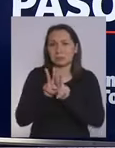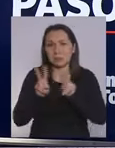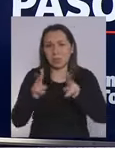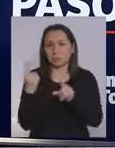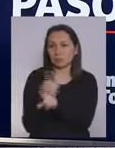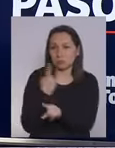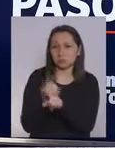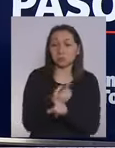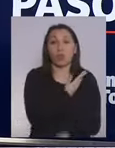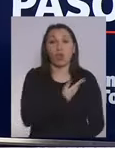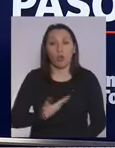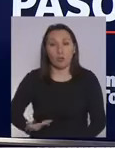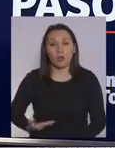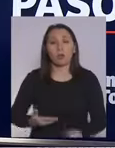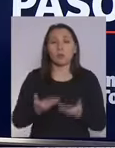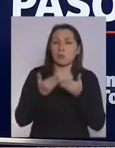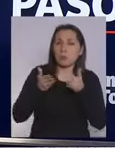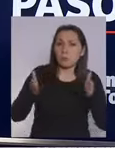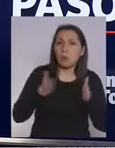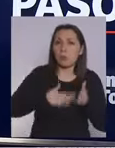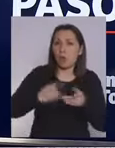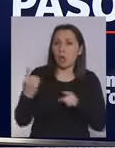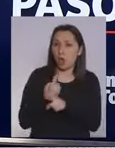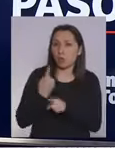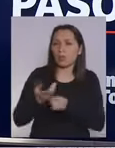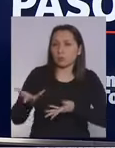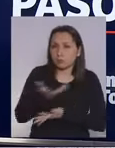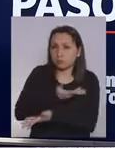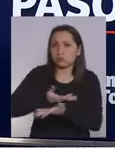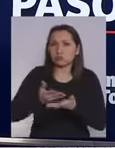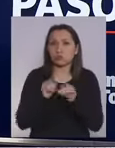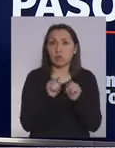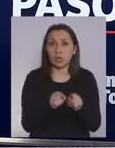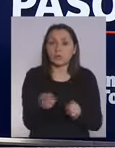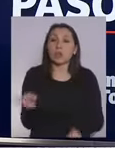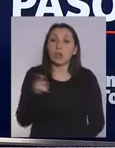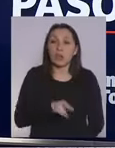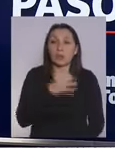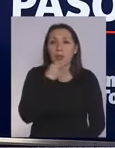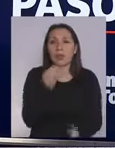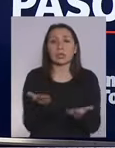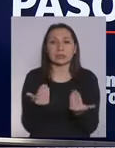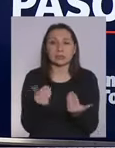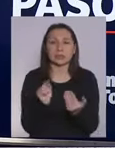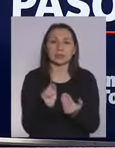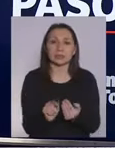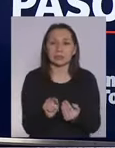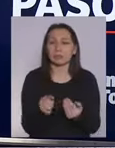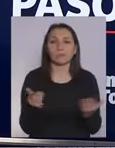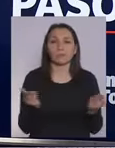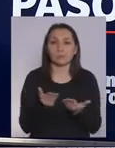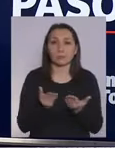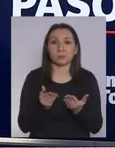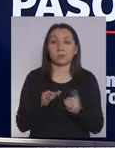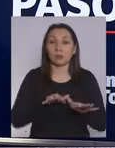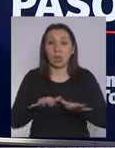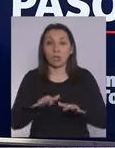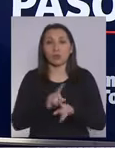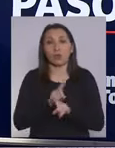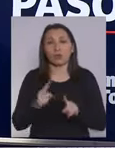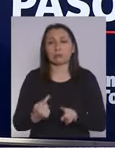y el gobierno ha estado abierto al diálogo y bajo esto reiteramos la necesidad de que estas acciones